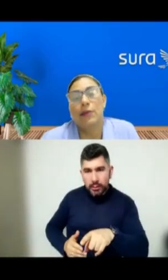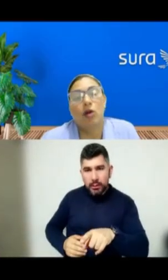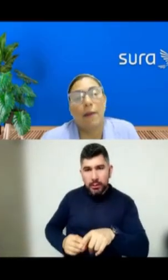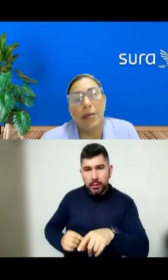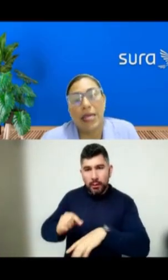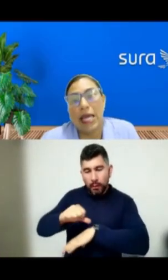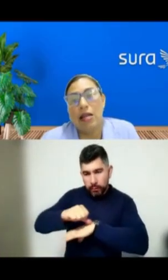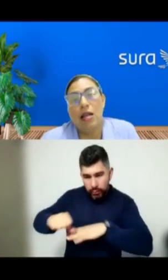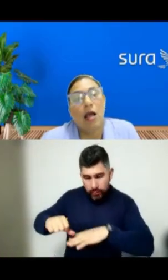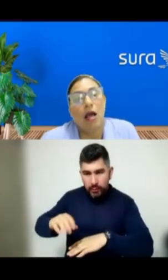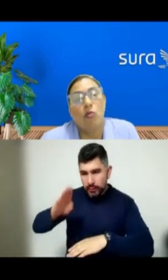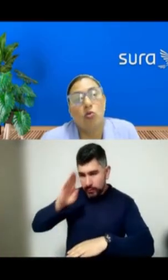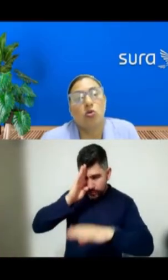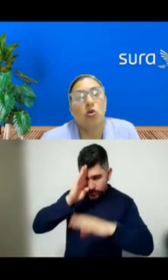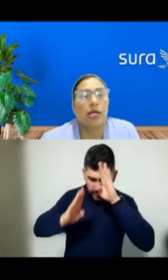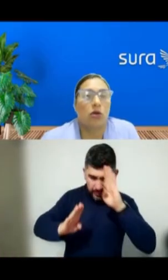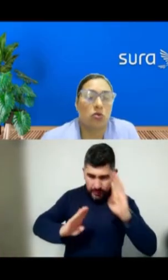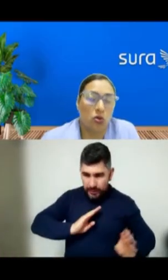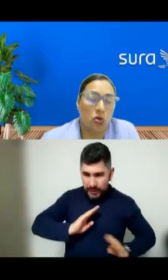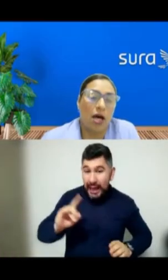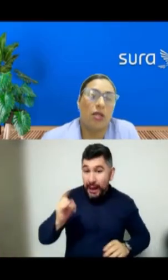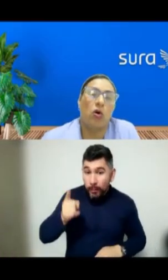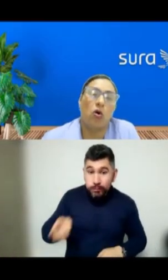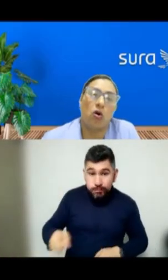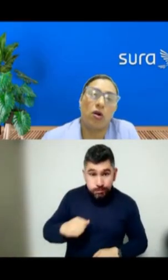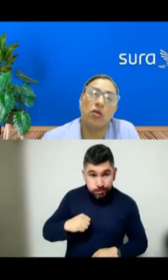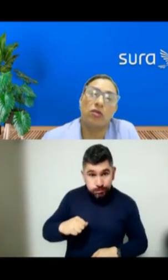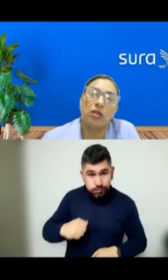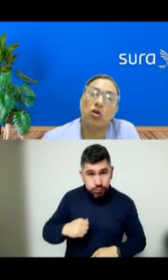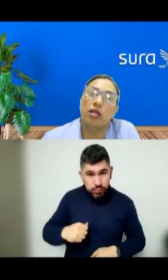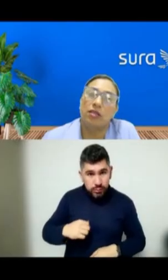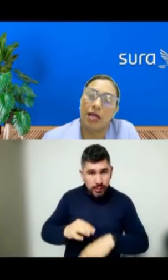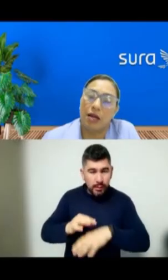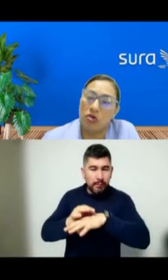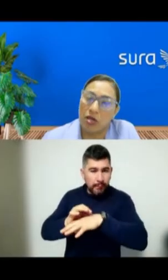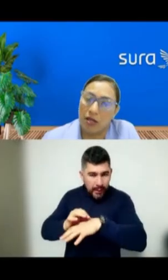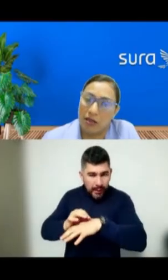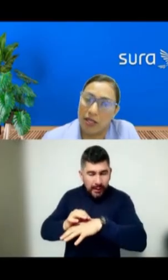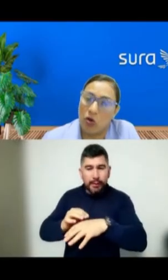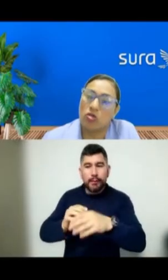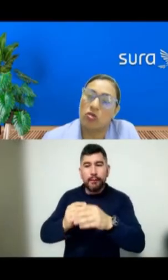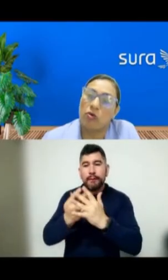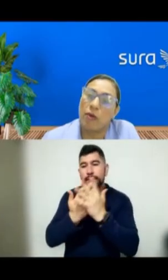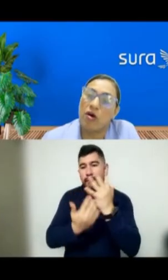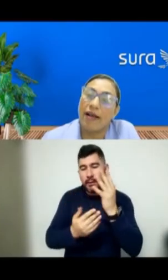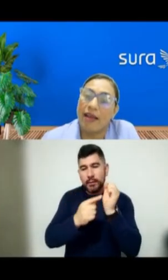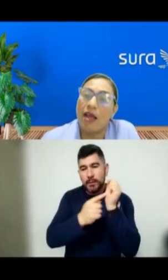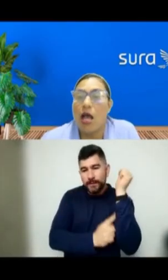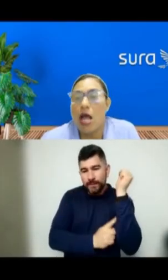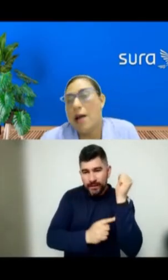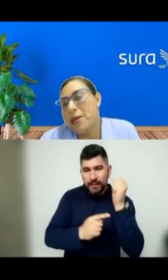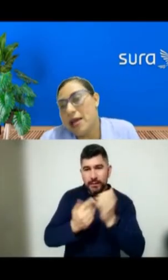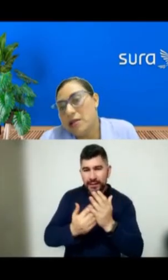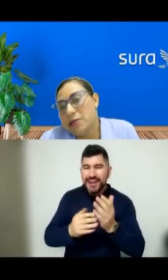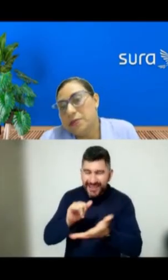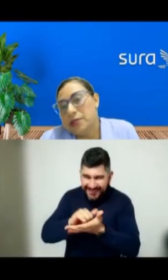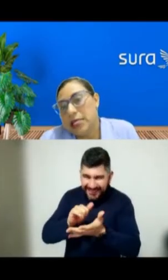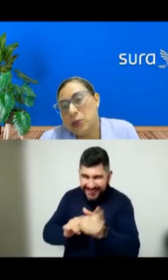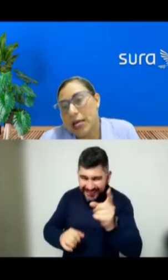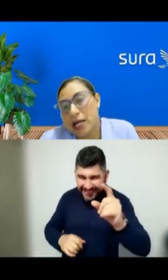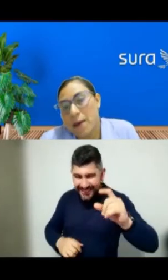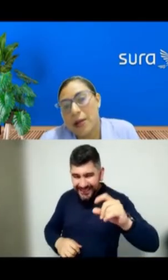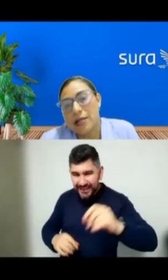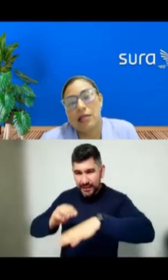blandos entendemos la piel, músculos, tejidos subcutáneos, órganos, tendones, nervios, entre otros. Como vemos aquí, la